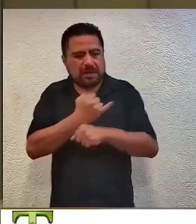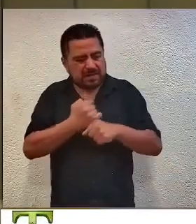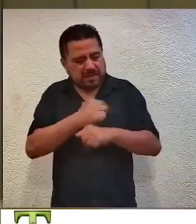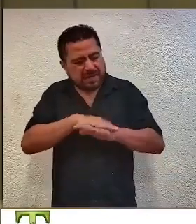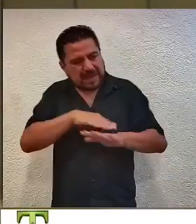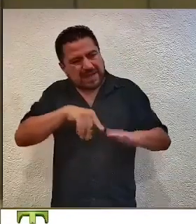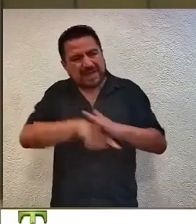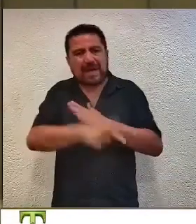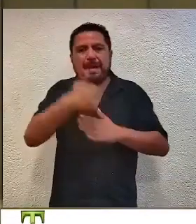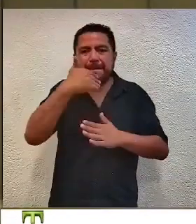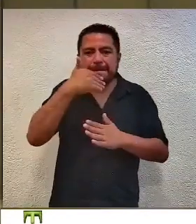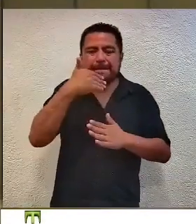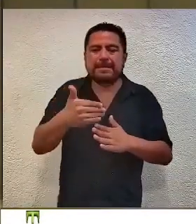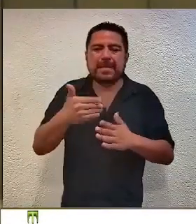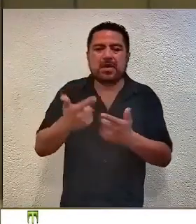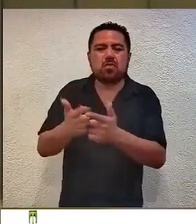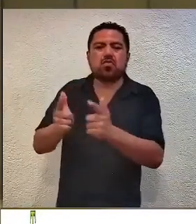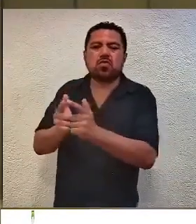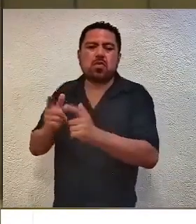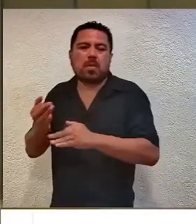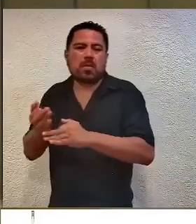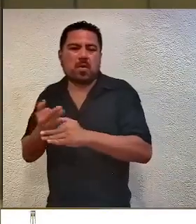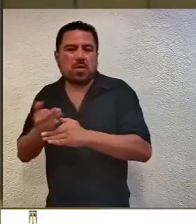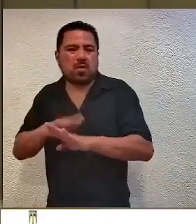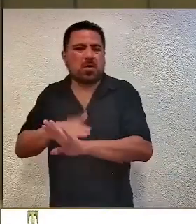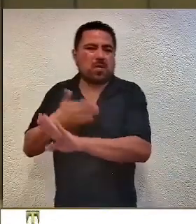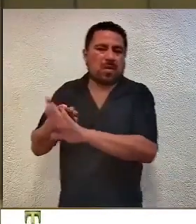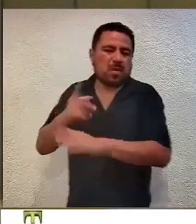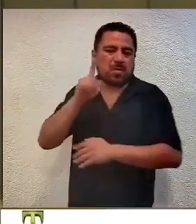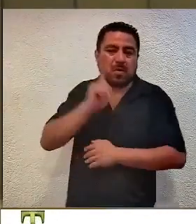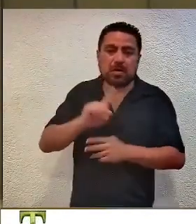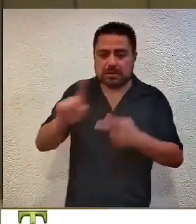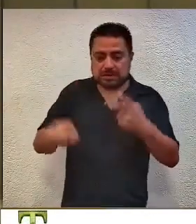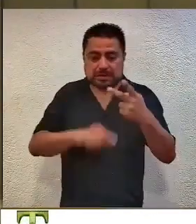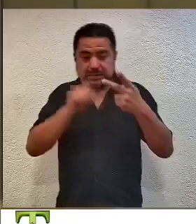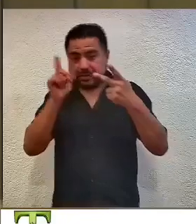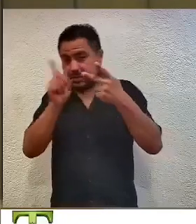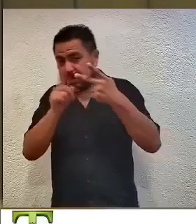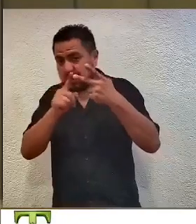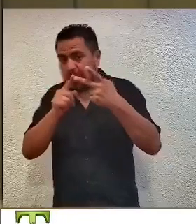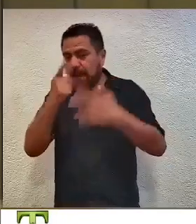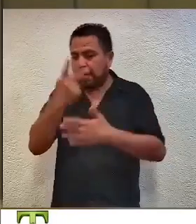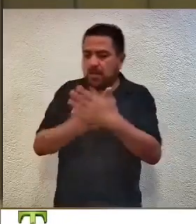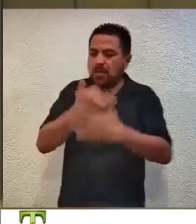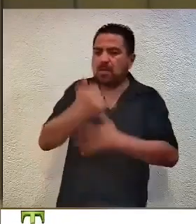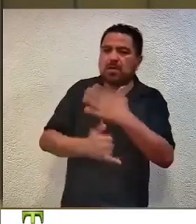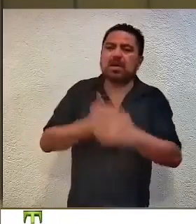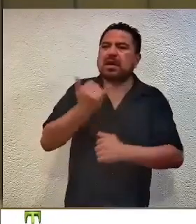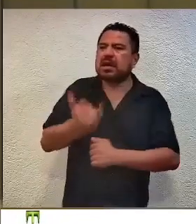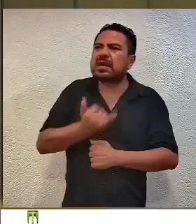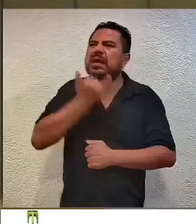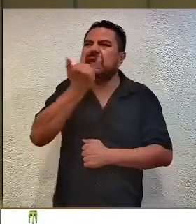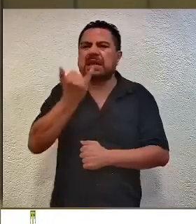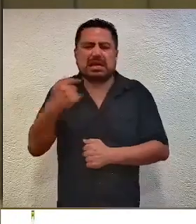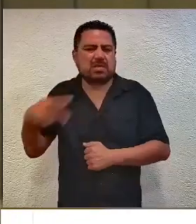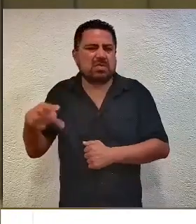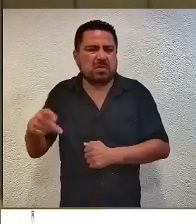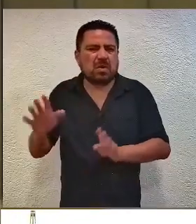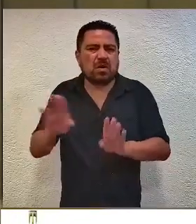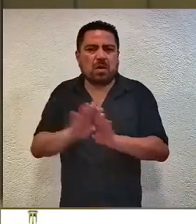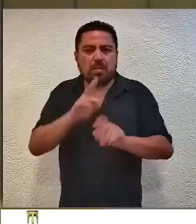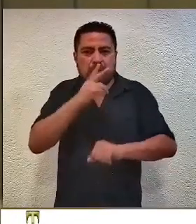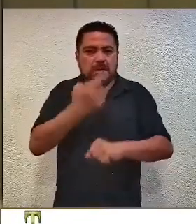de género al interior del partido. En segundo lugar, el proyecto es equivocado porque confunde una facultad